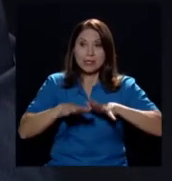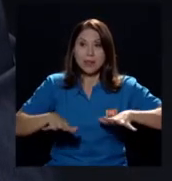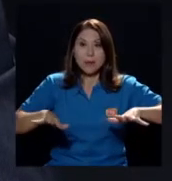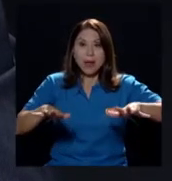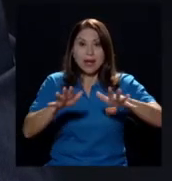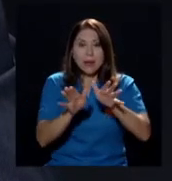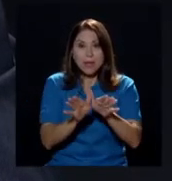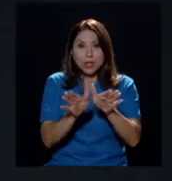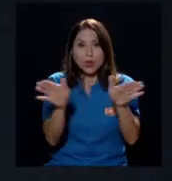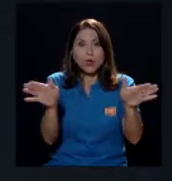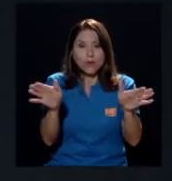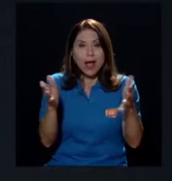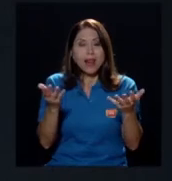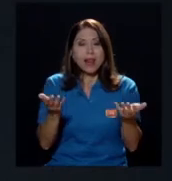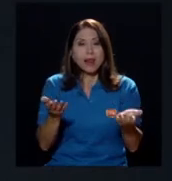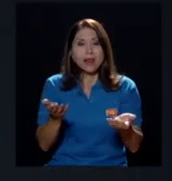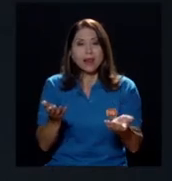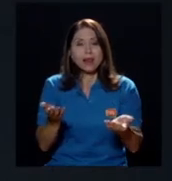o más